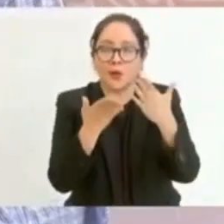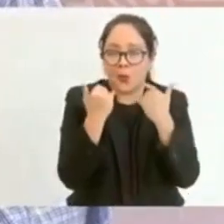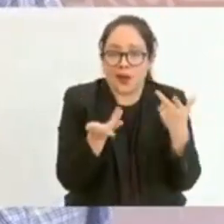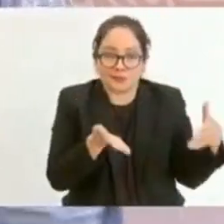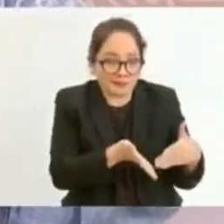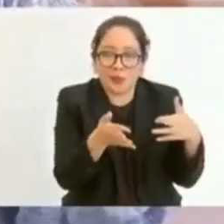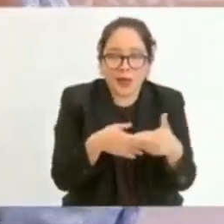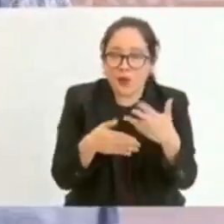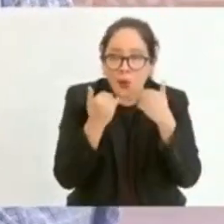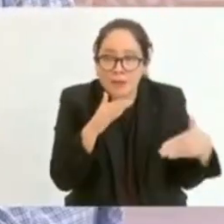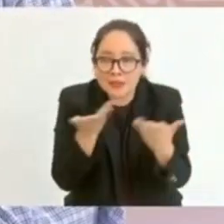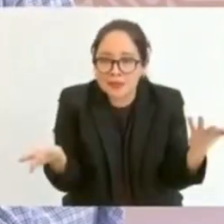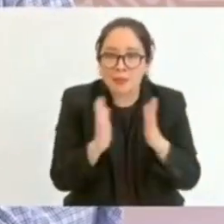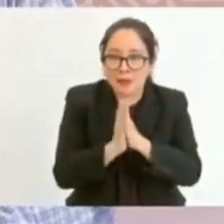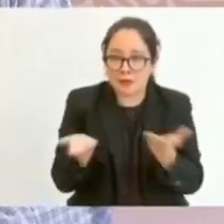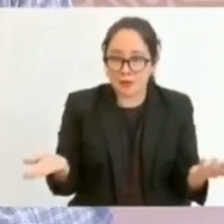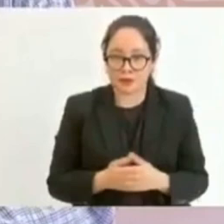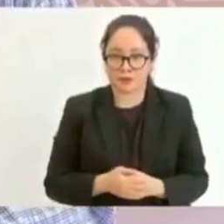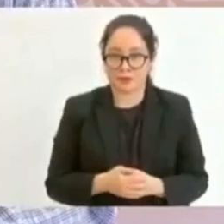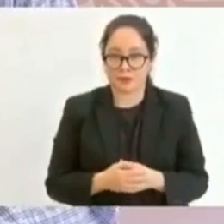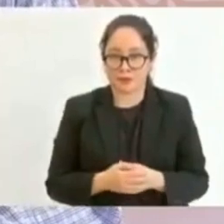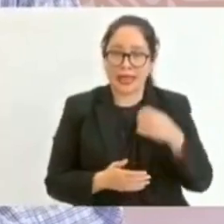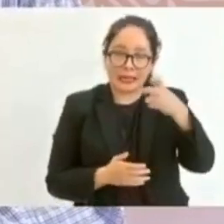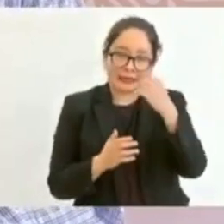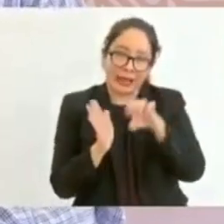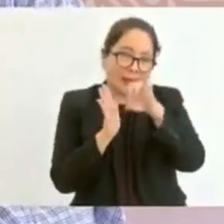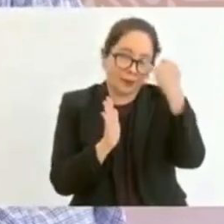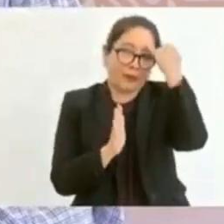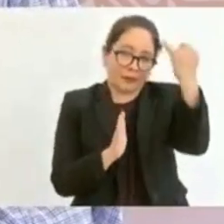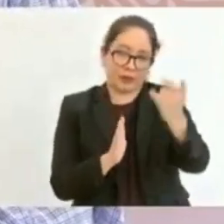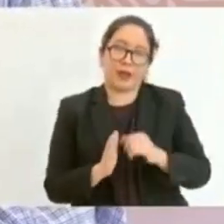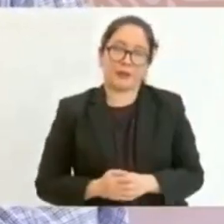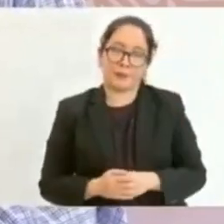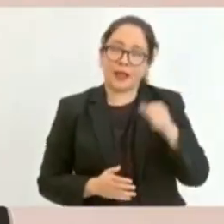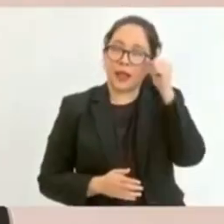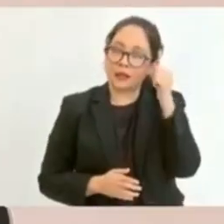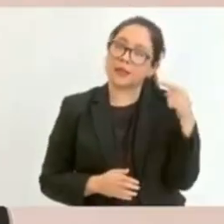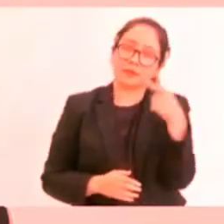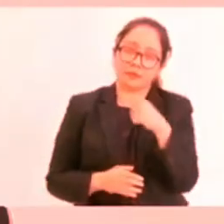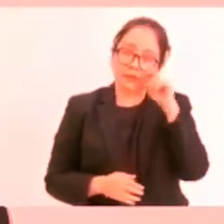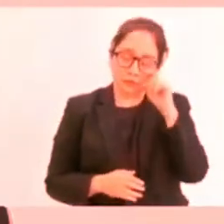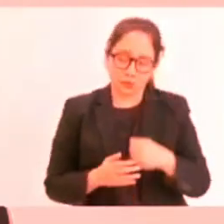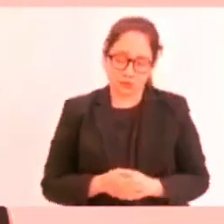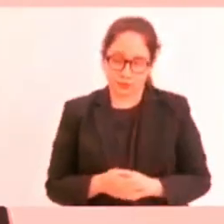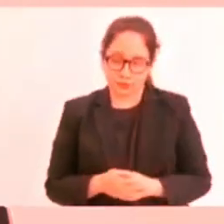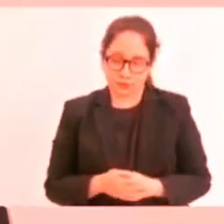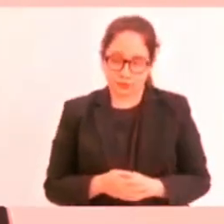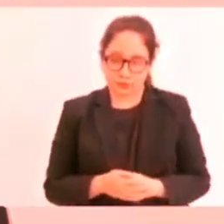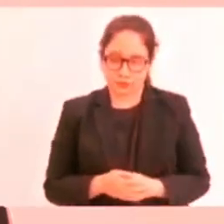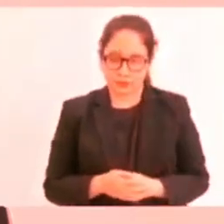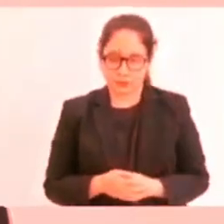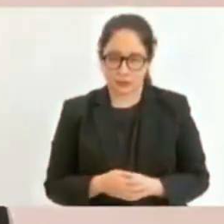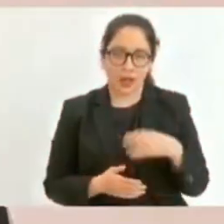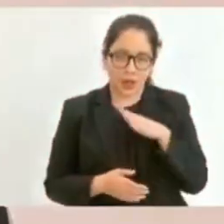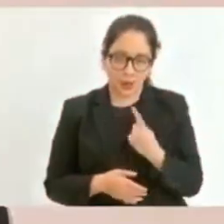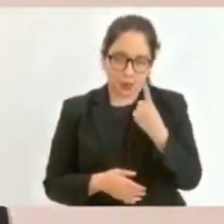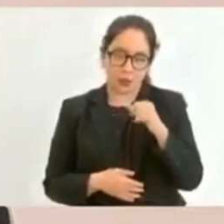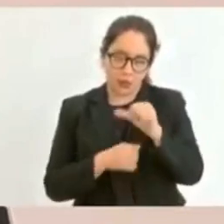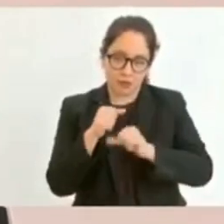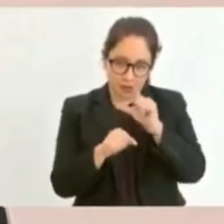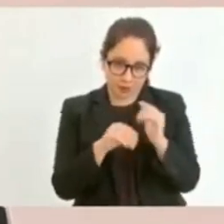si no hay arroyo, si no hay pescado. Si así se le dice a un animalito que se tiene como mascota,